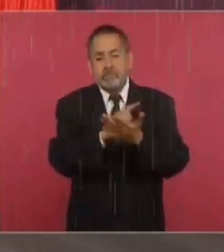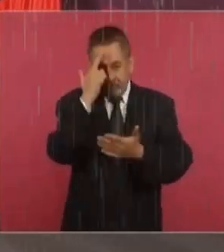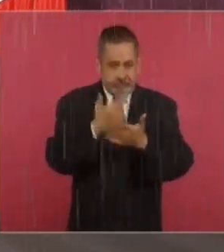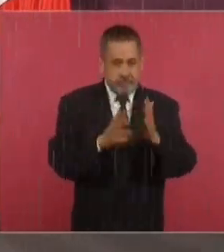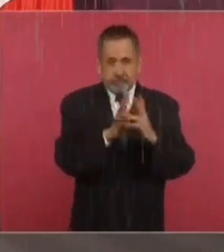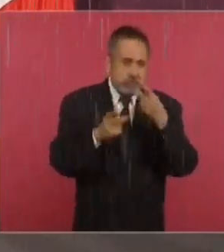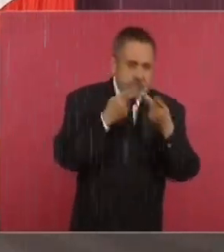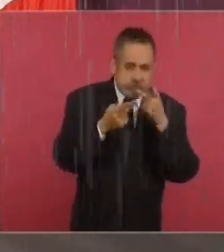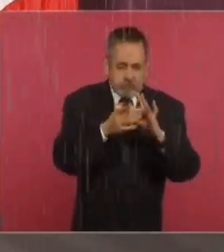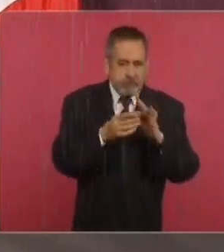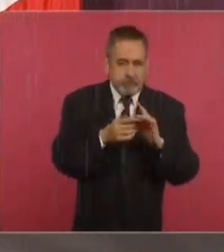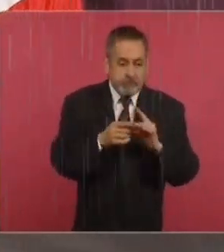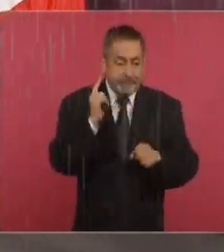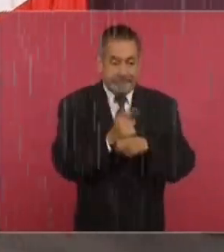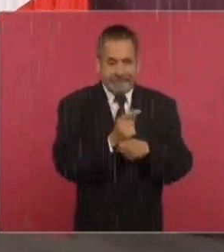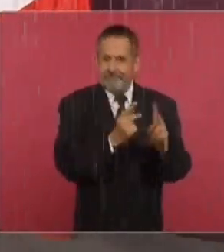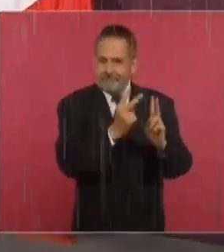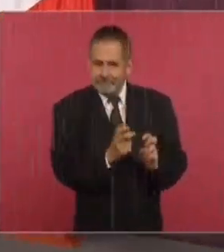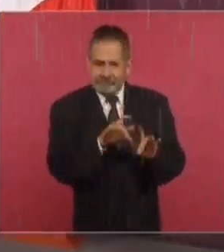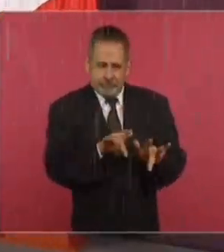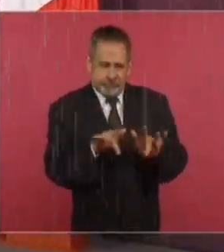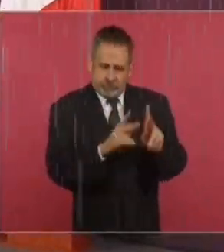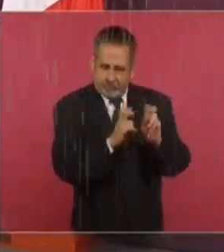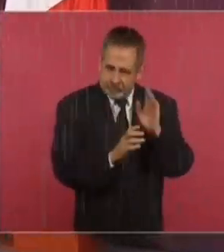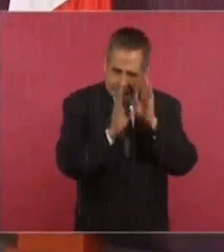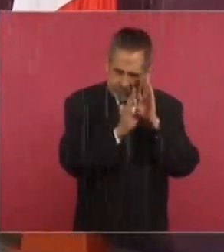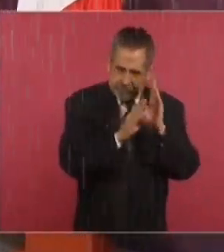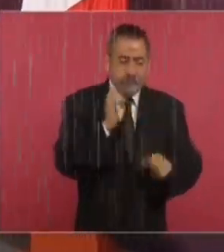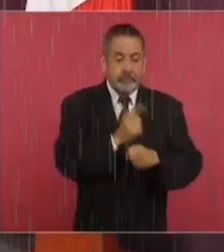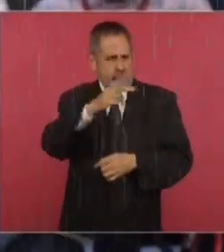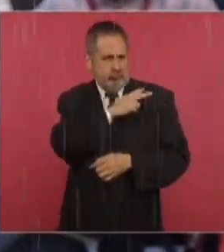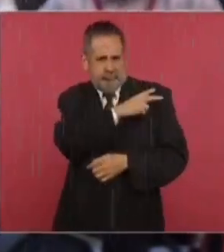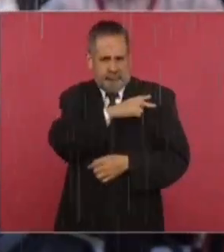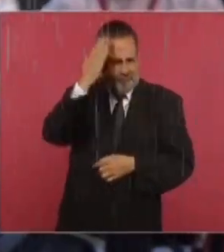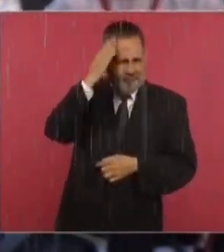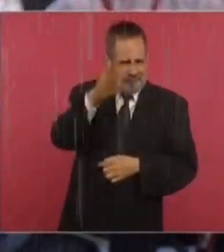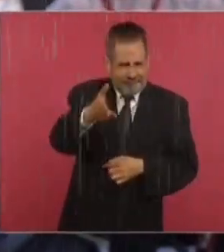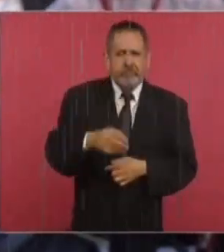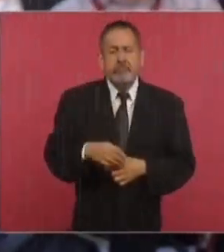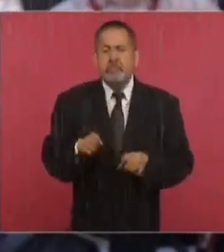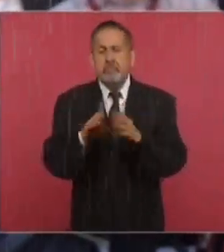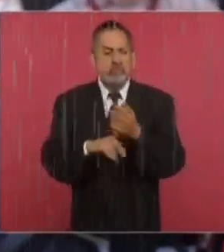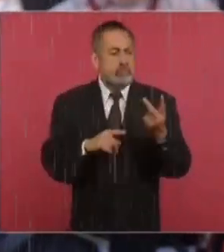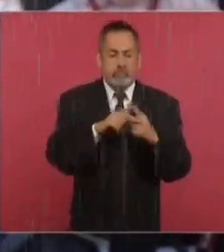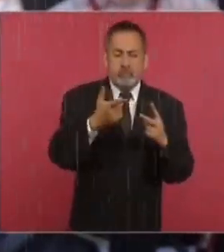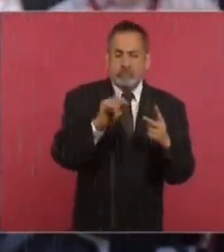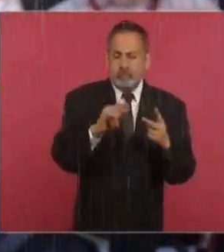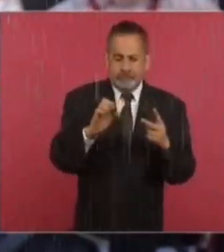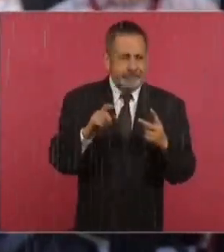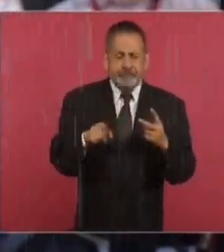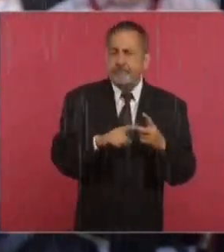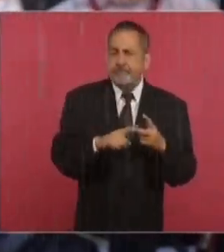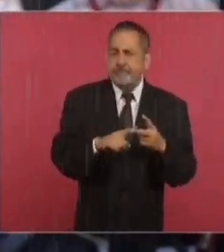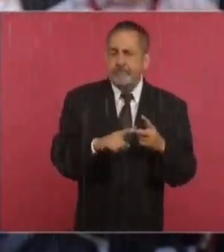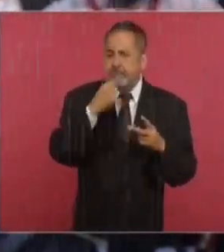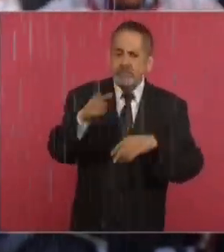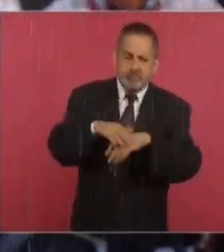hablando de ese Coronel los elementos a los que apuntan tanto integrantes